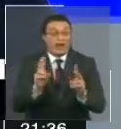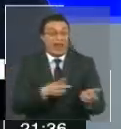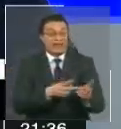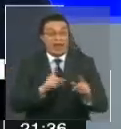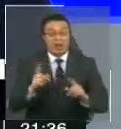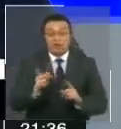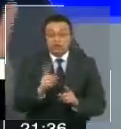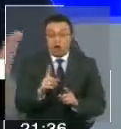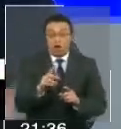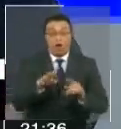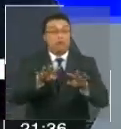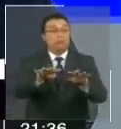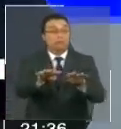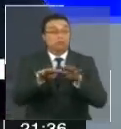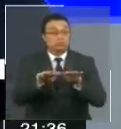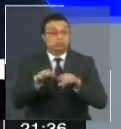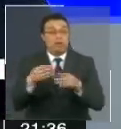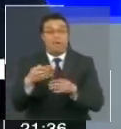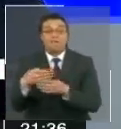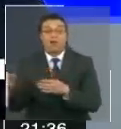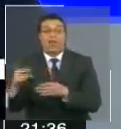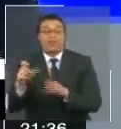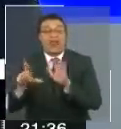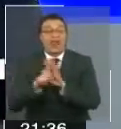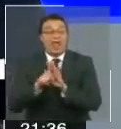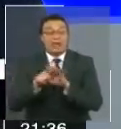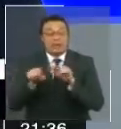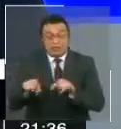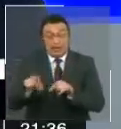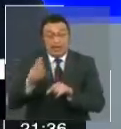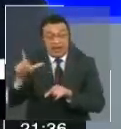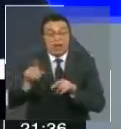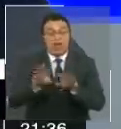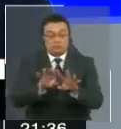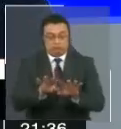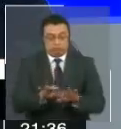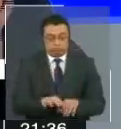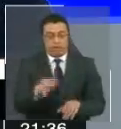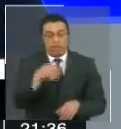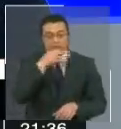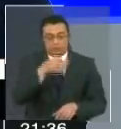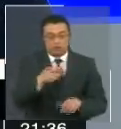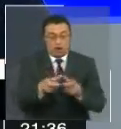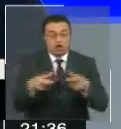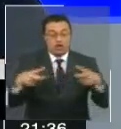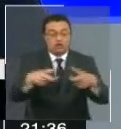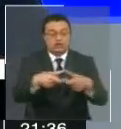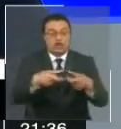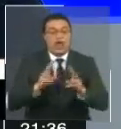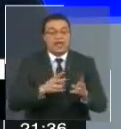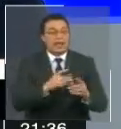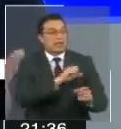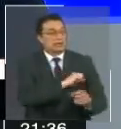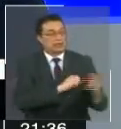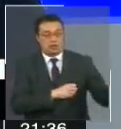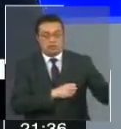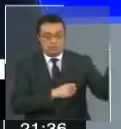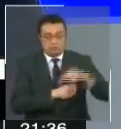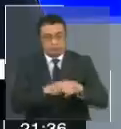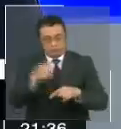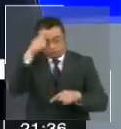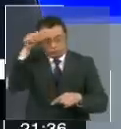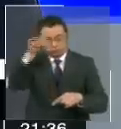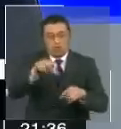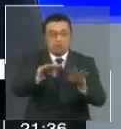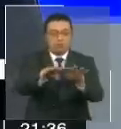simplemente ejecuciones extrajudiciales, él redacta un documento diciendo que viene un consejo de guerra a Santiago y que condenó a